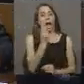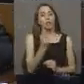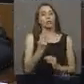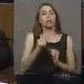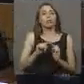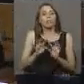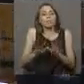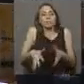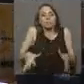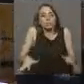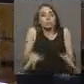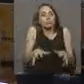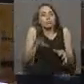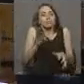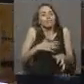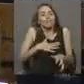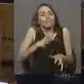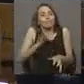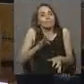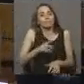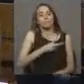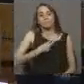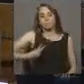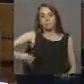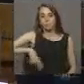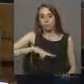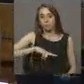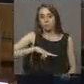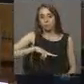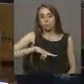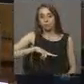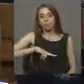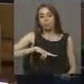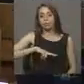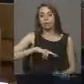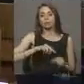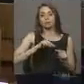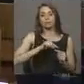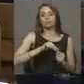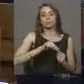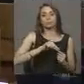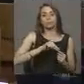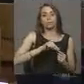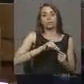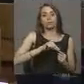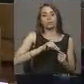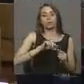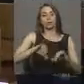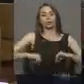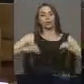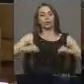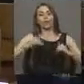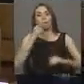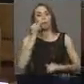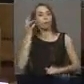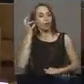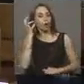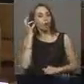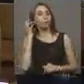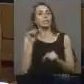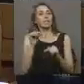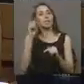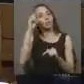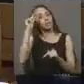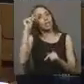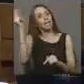con una raíz telúrica, de quienes hemos sido y que nos ha proyectado para los muchachos y muchachas que están creando hoy en